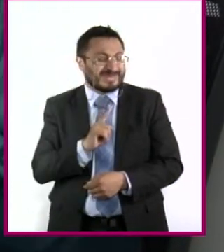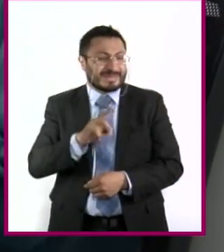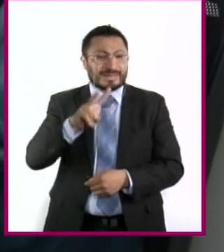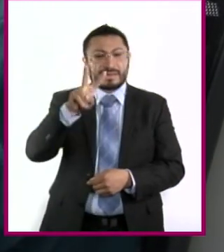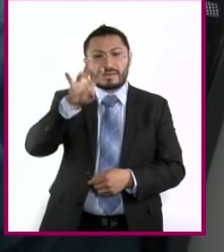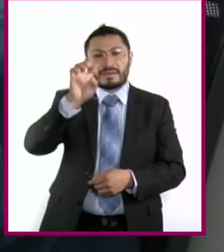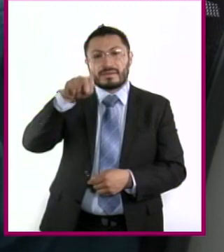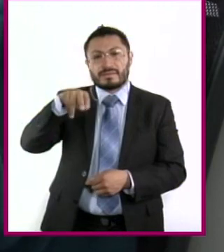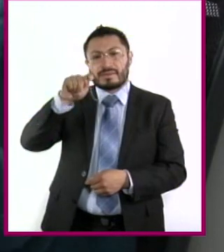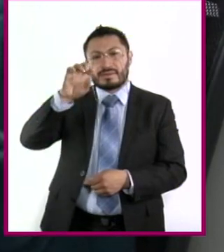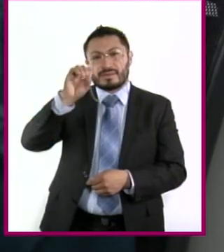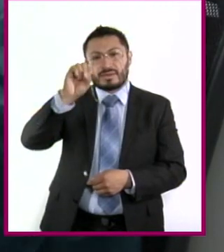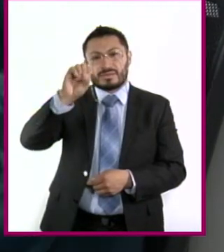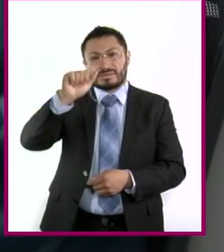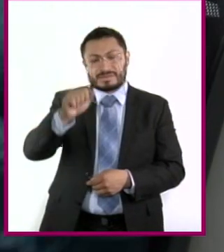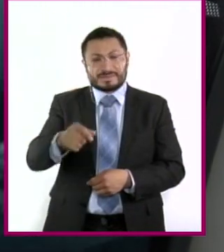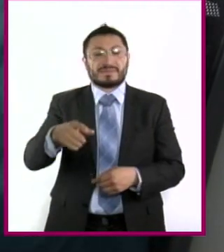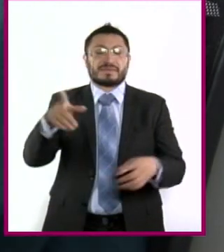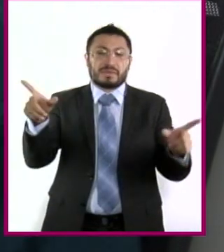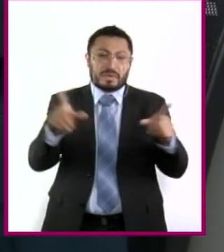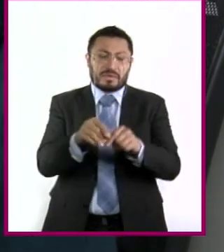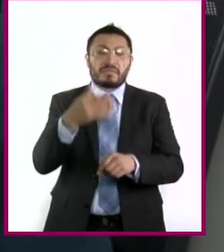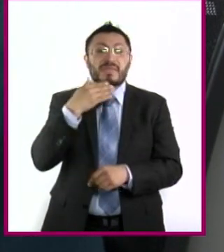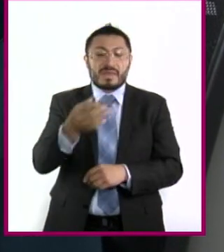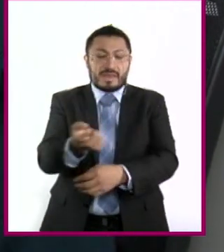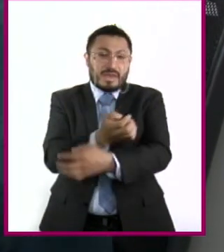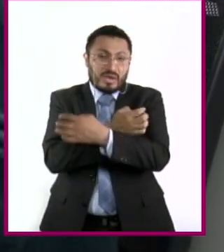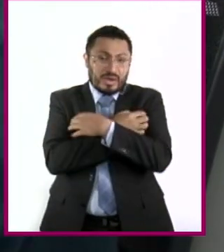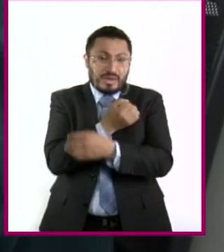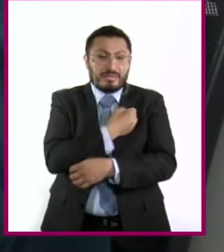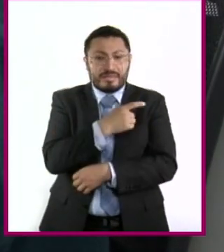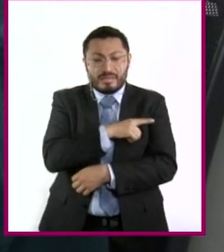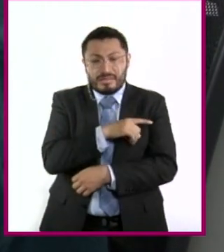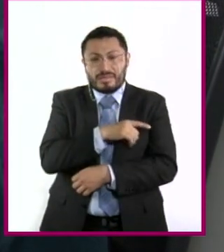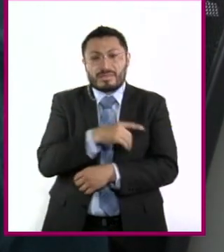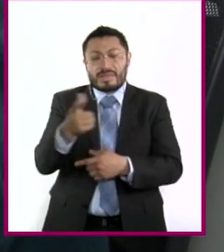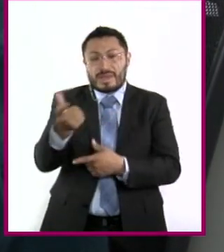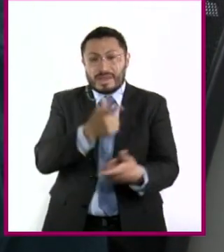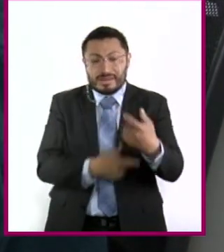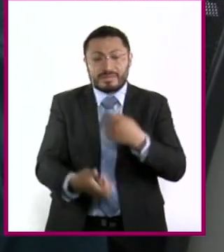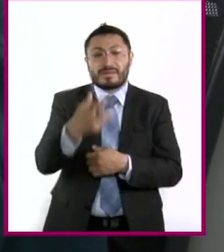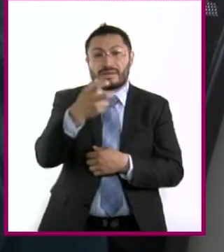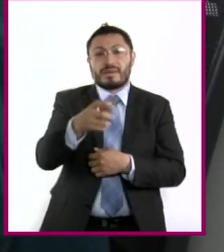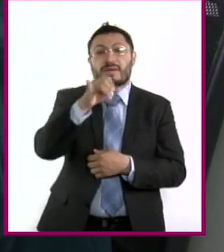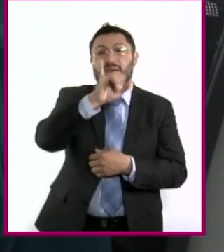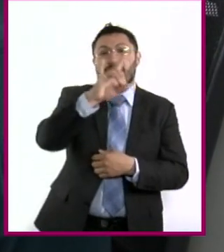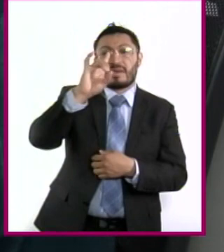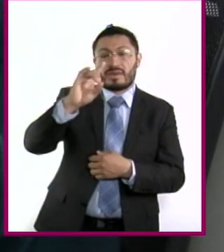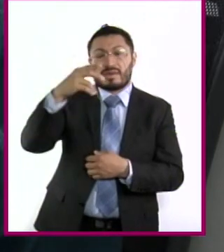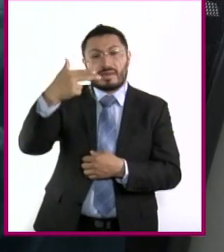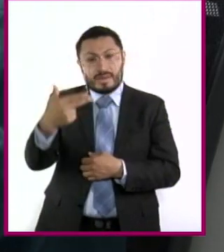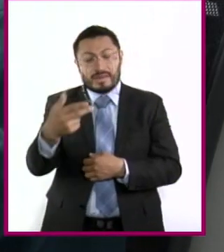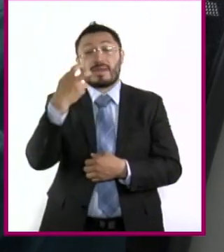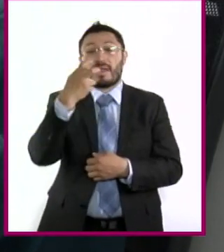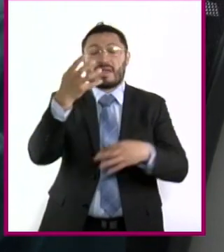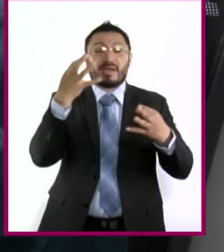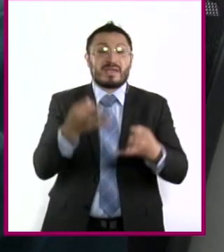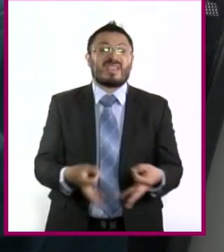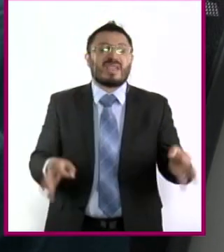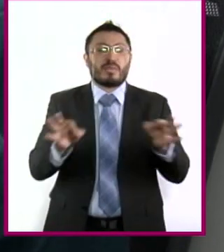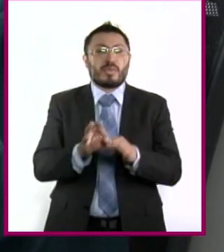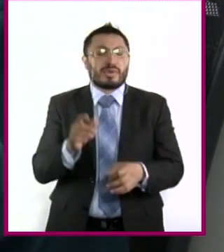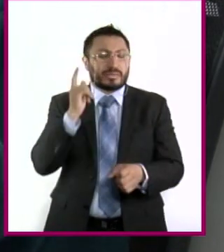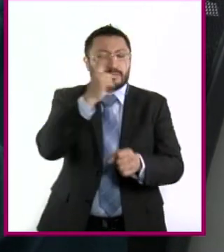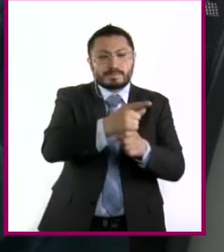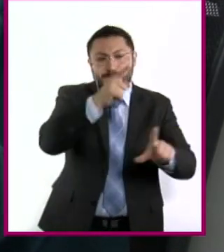bien. Educación, salud e ingreso. Justo lo que mide el índice de desarrollo humano. Por eso es tan importante medir la